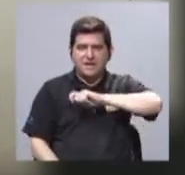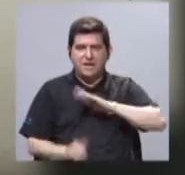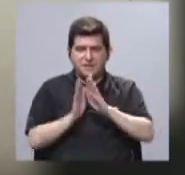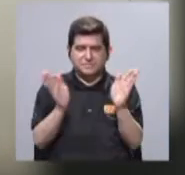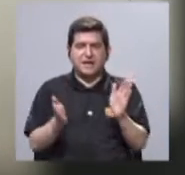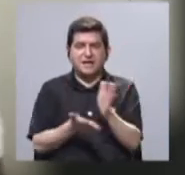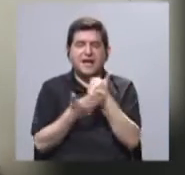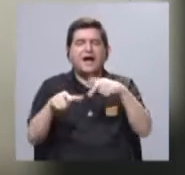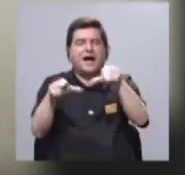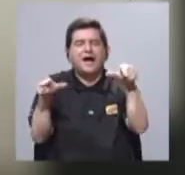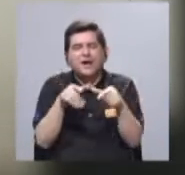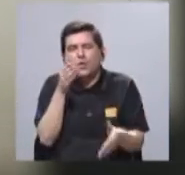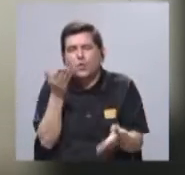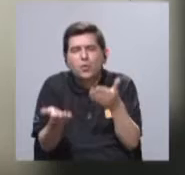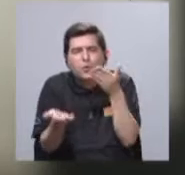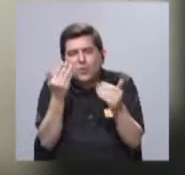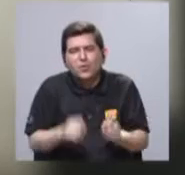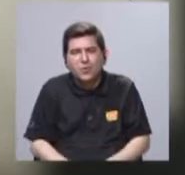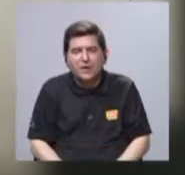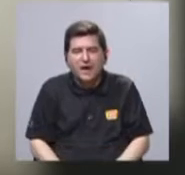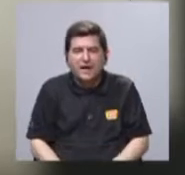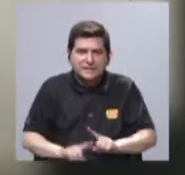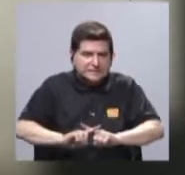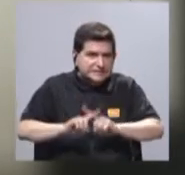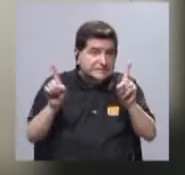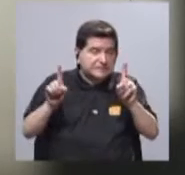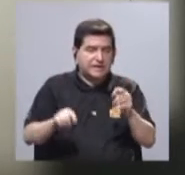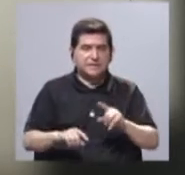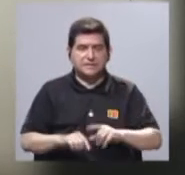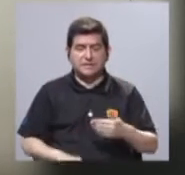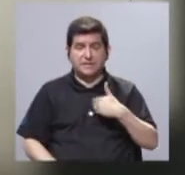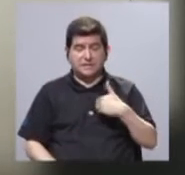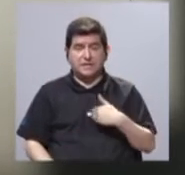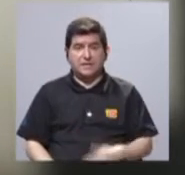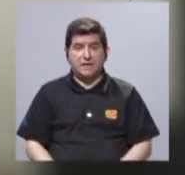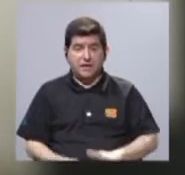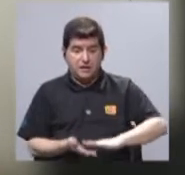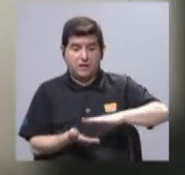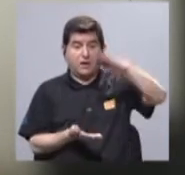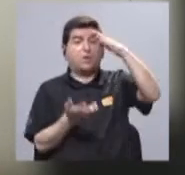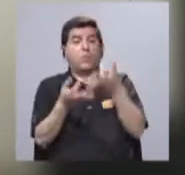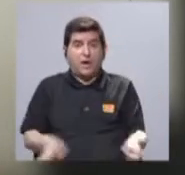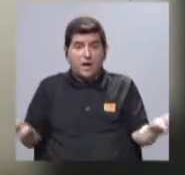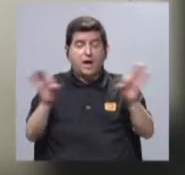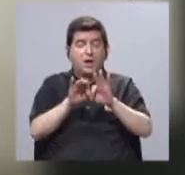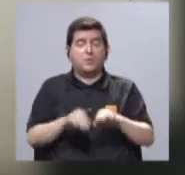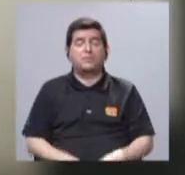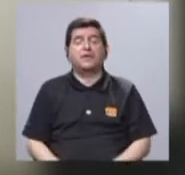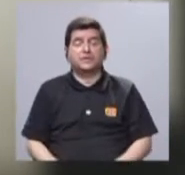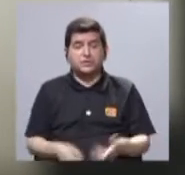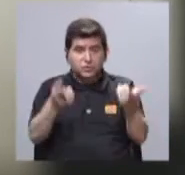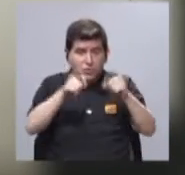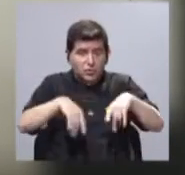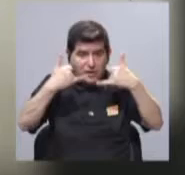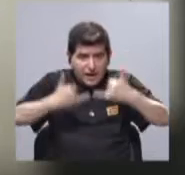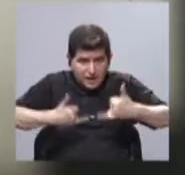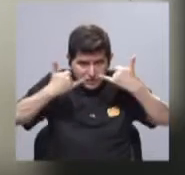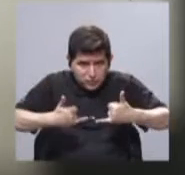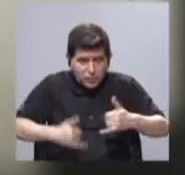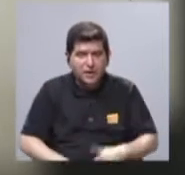aunque alguna región se salva pues tenemos un repunte muy importante de casos en este momento